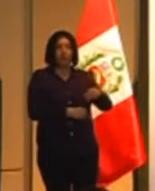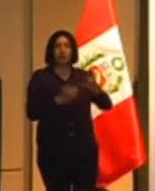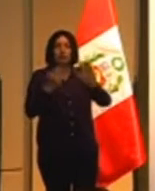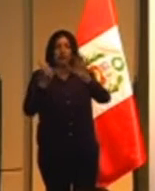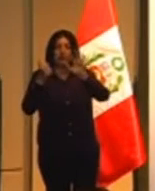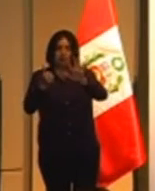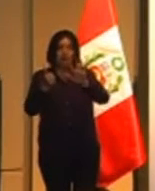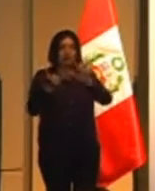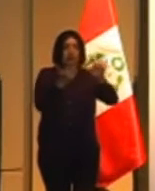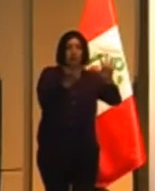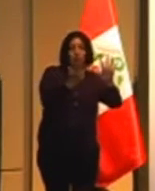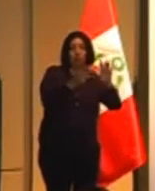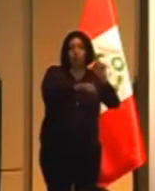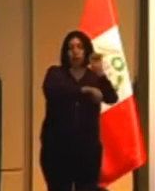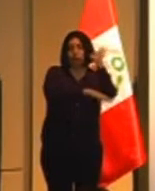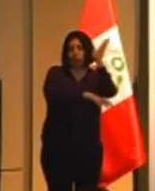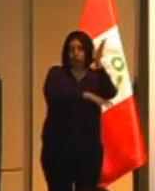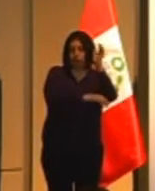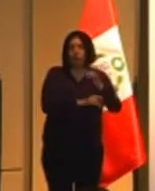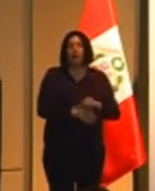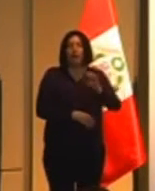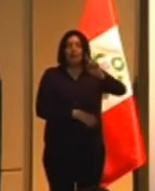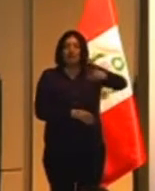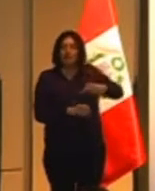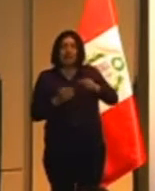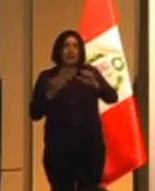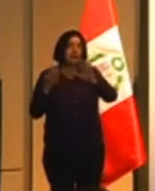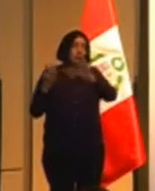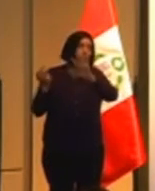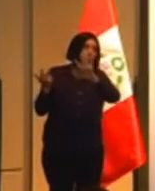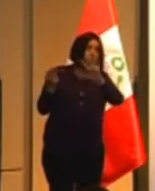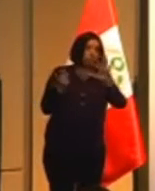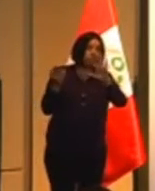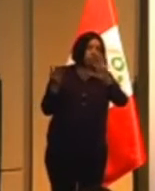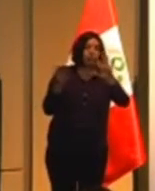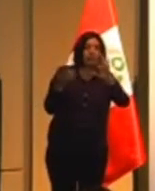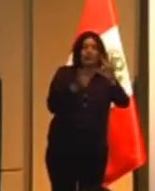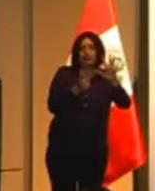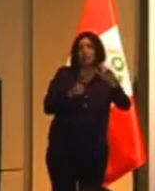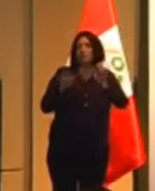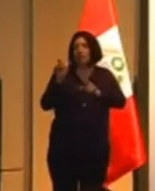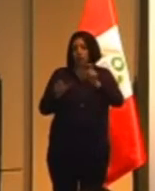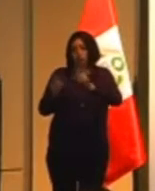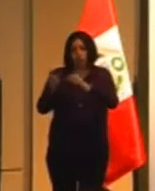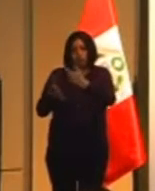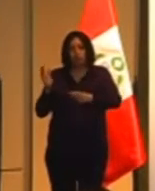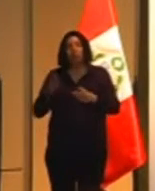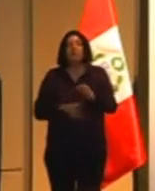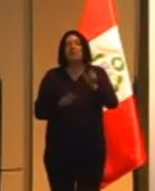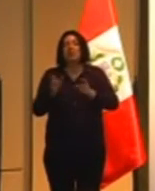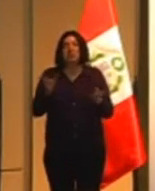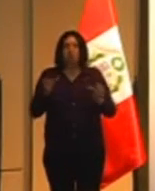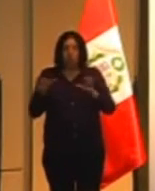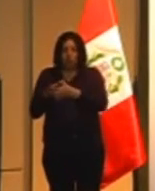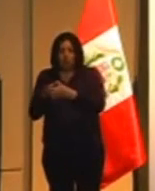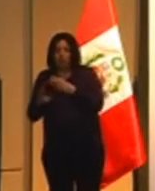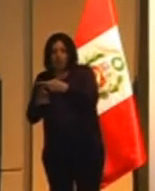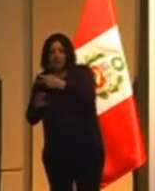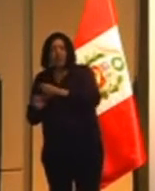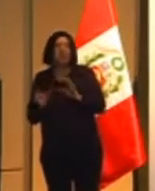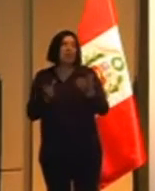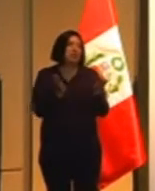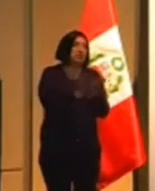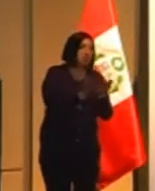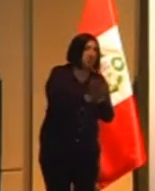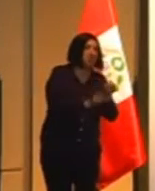68 capacitaciones y 1.896 participaciones de personas, con juntas vecinales, instituciones